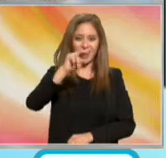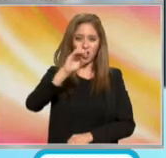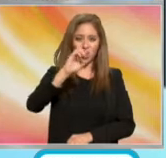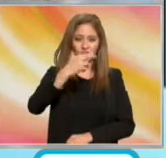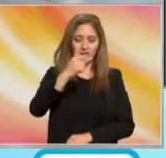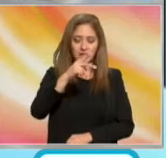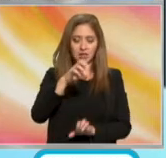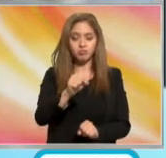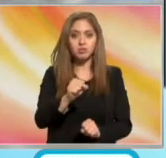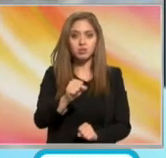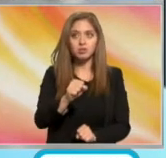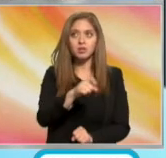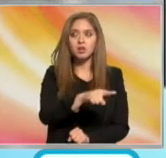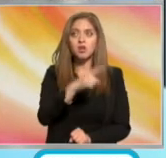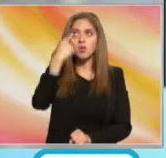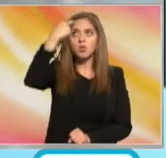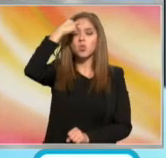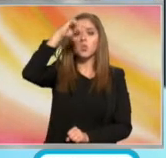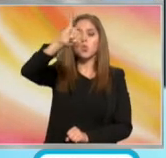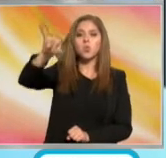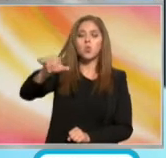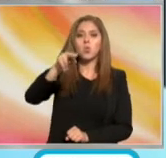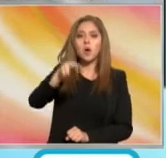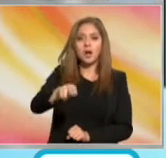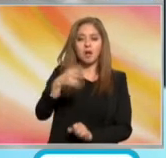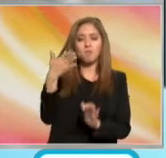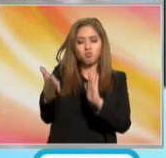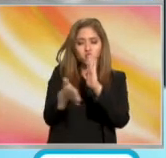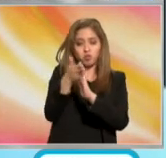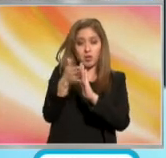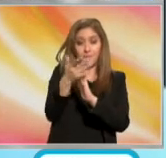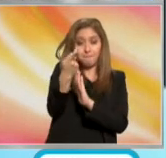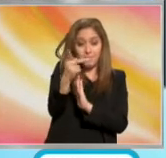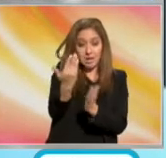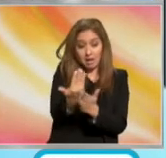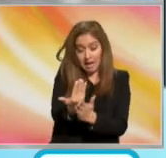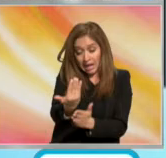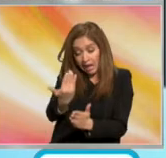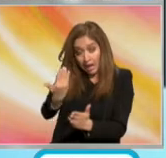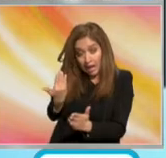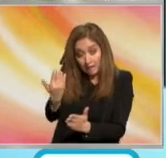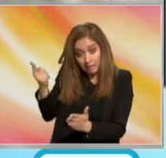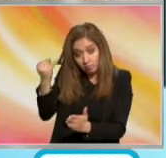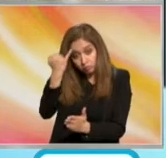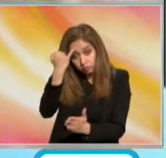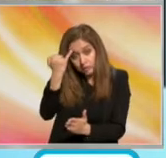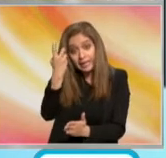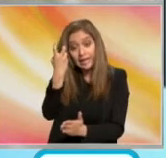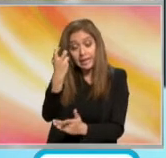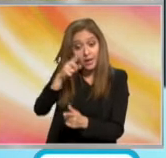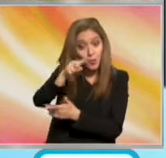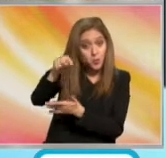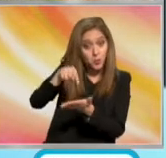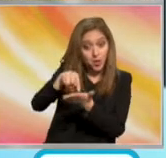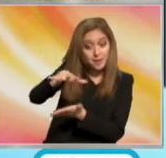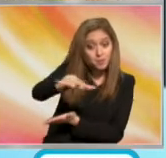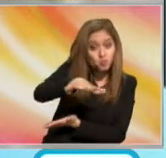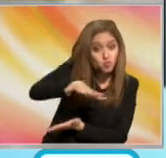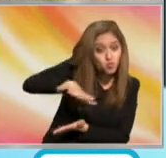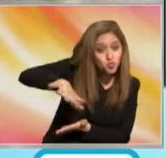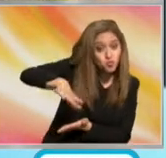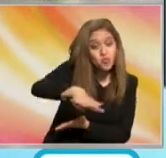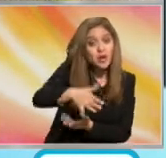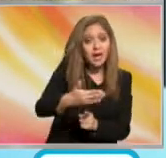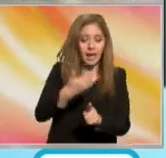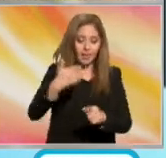Garrido dice, pues la voy a construir, pero antes tuvo un detalle muy padre. Como era esa zona justo que era antes